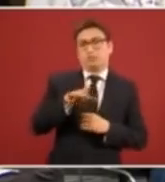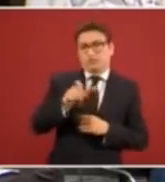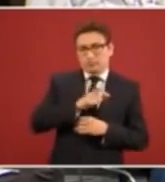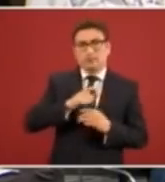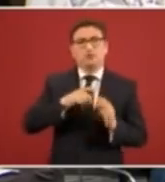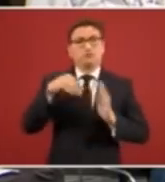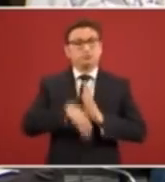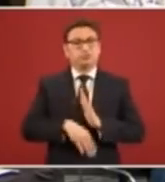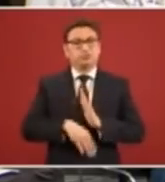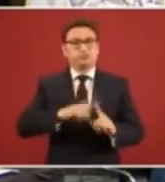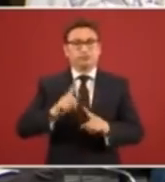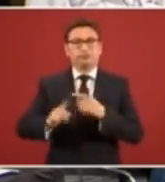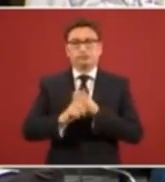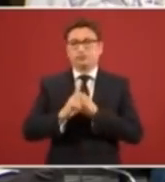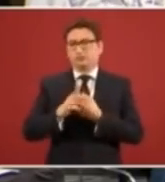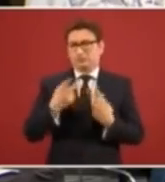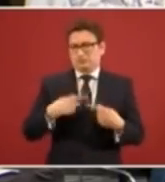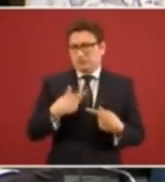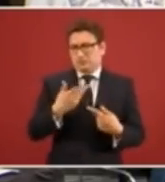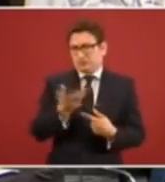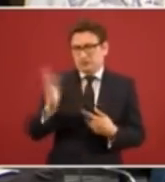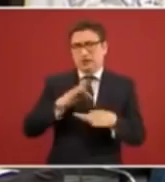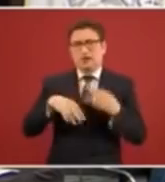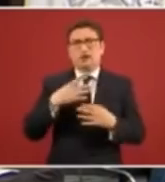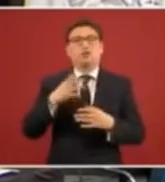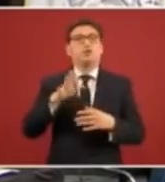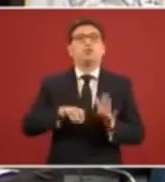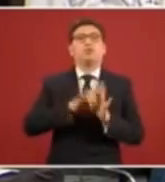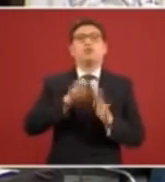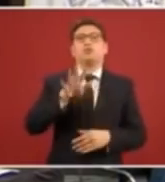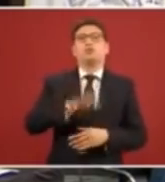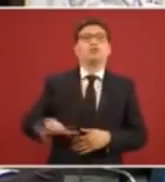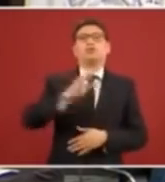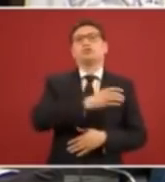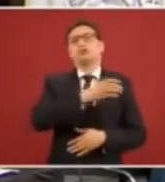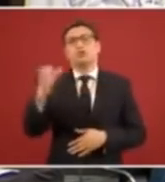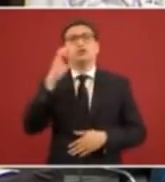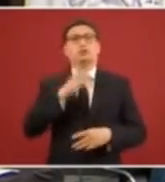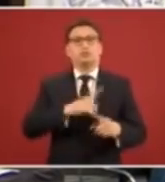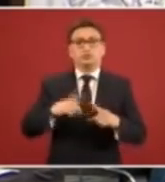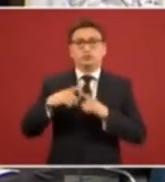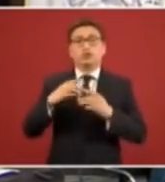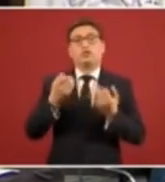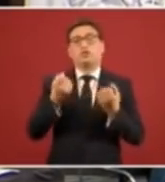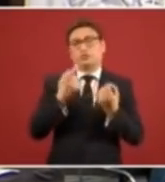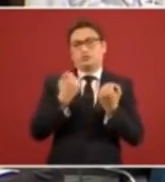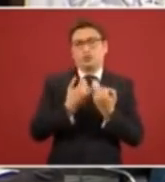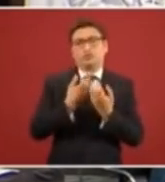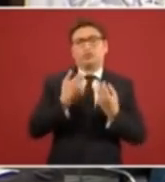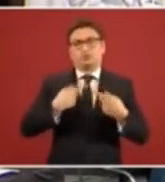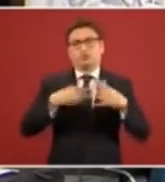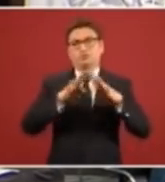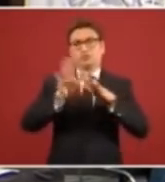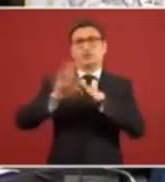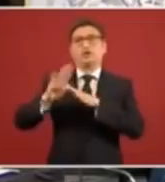demás. ¿Qué le dice a la gente que está en la provincia, pero sobre todo a los migrantes, presidente? Porque a mí